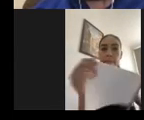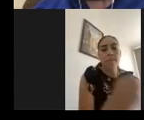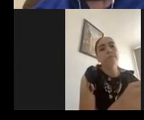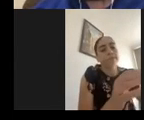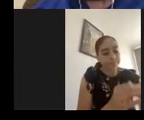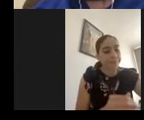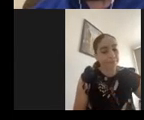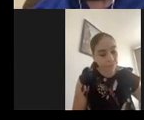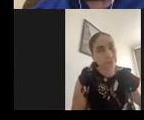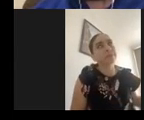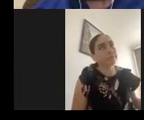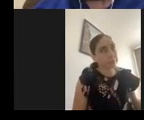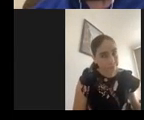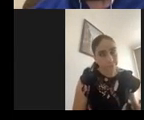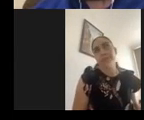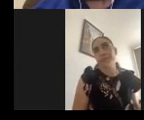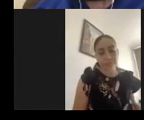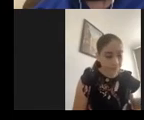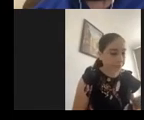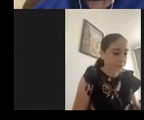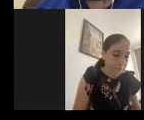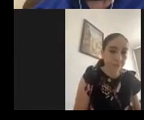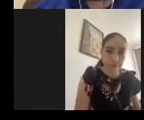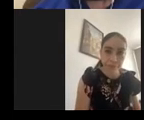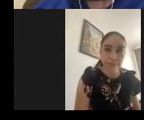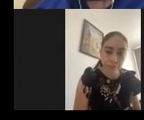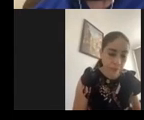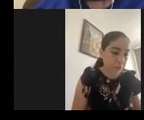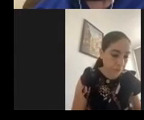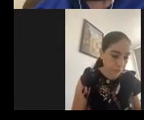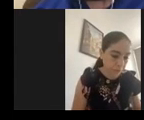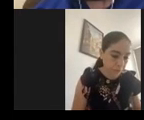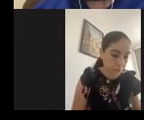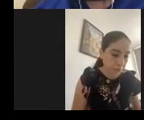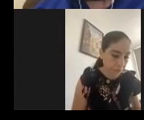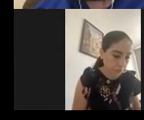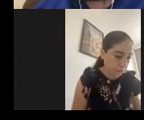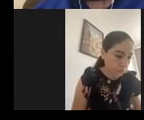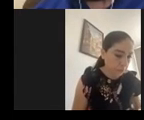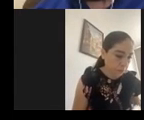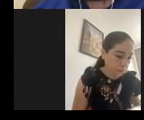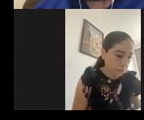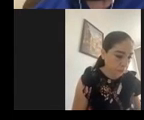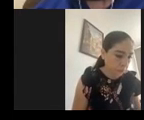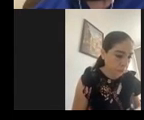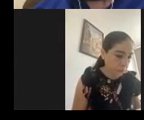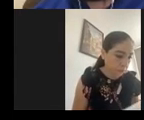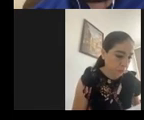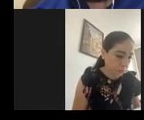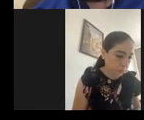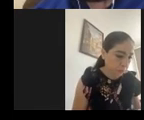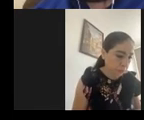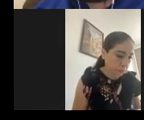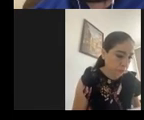hay muchas banquetas mochas o muchos laterales por hacer, ¿no? Creo que por ahí podemos